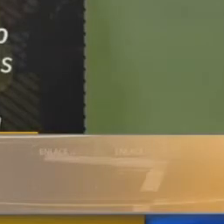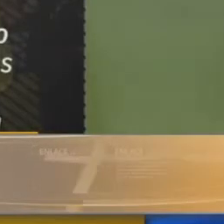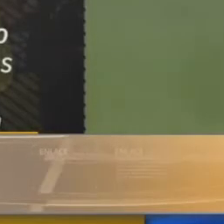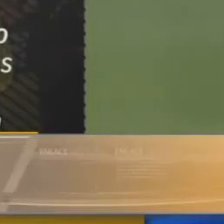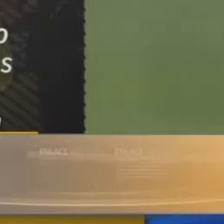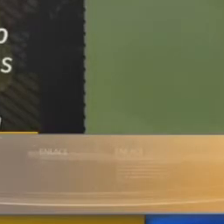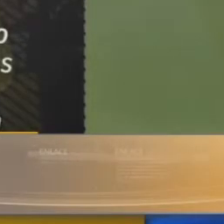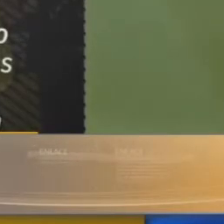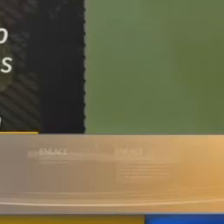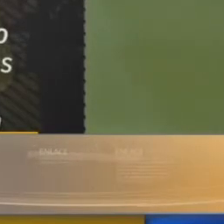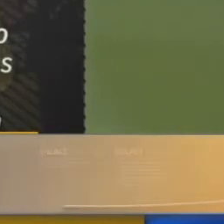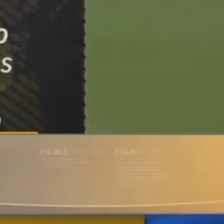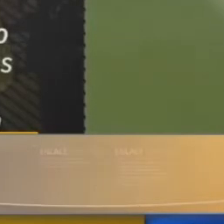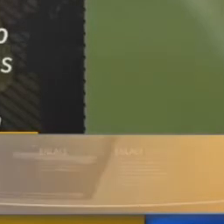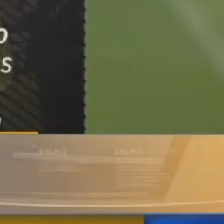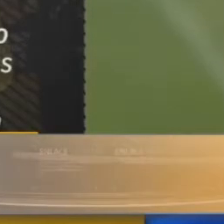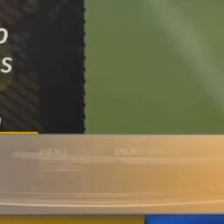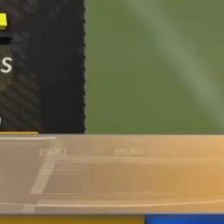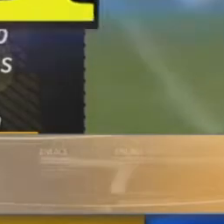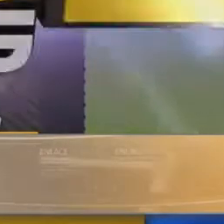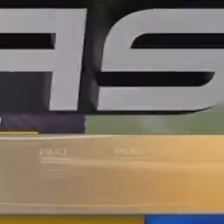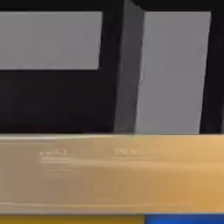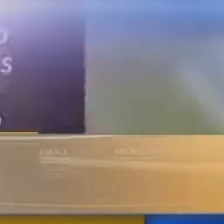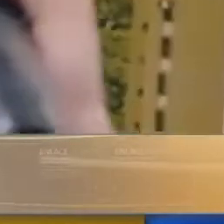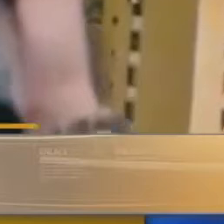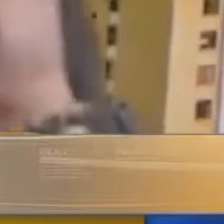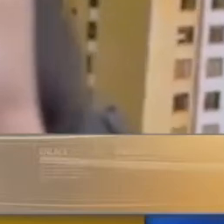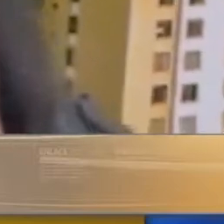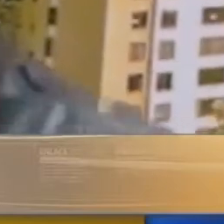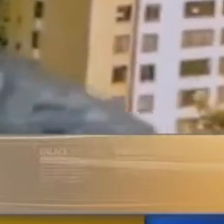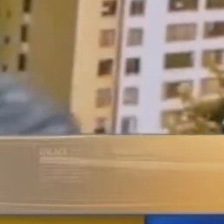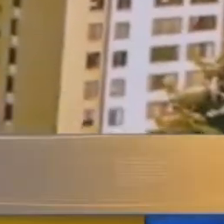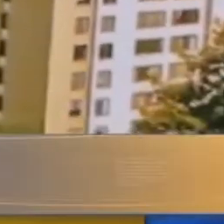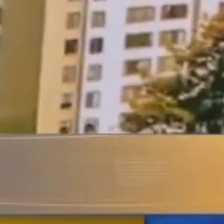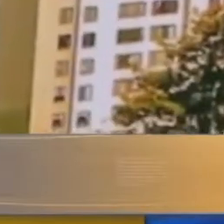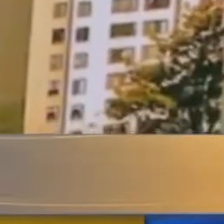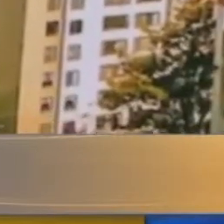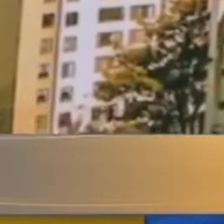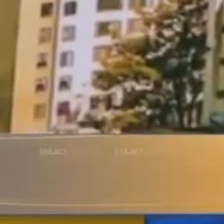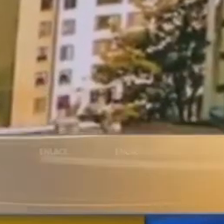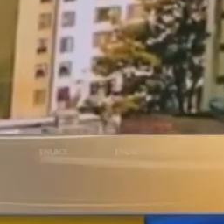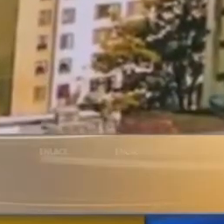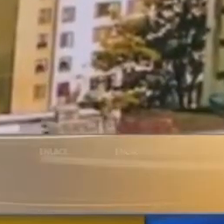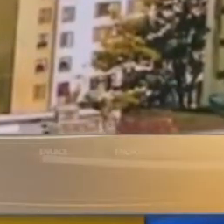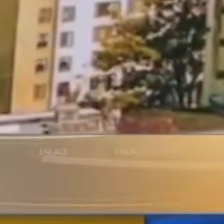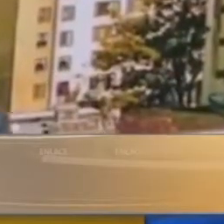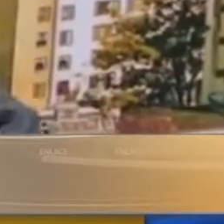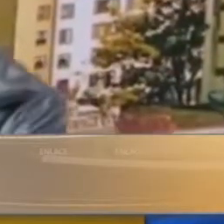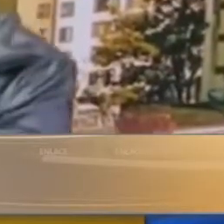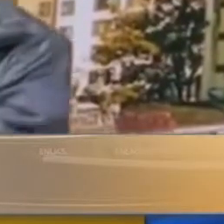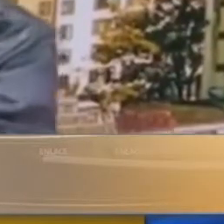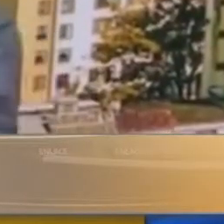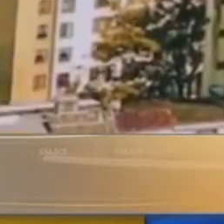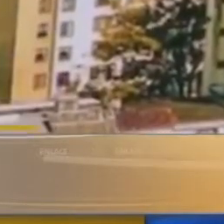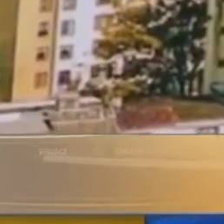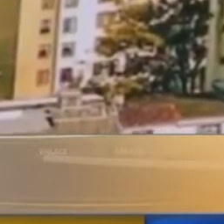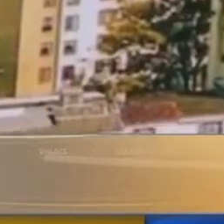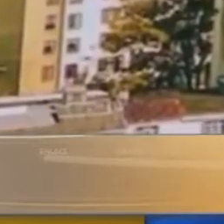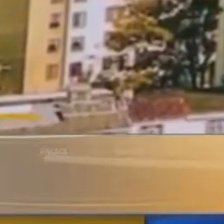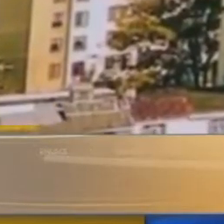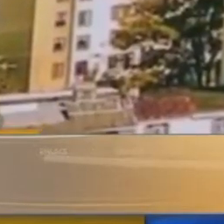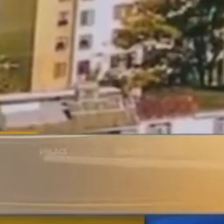Villa Zapata. Cuerpo técnico anunció los convocados. Y en la mira, imaginan que tu boca la